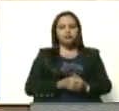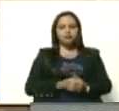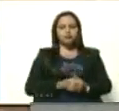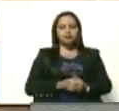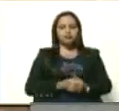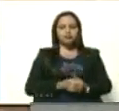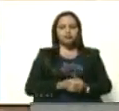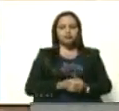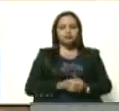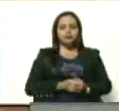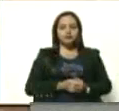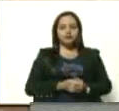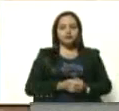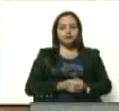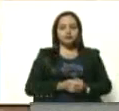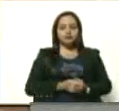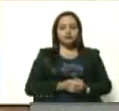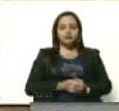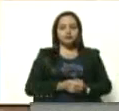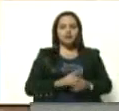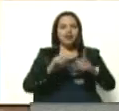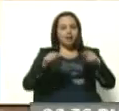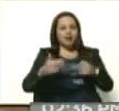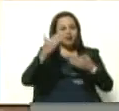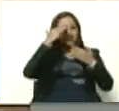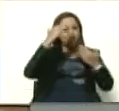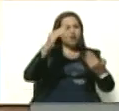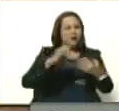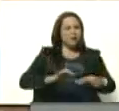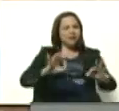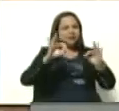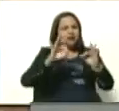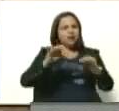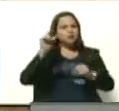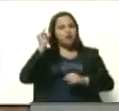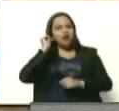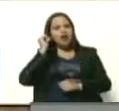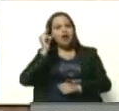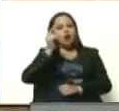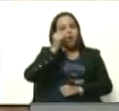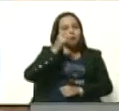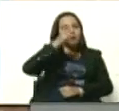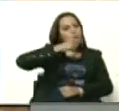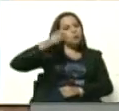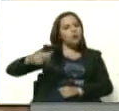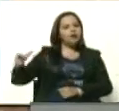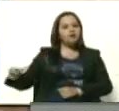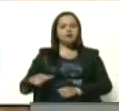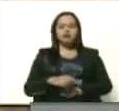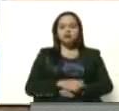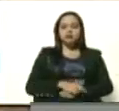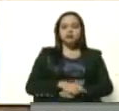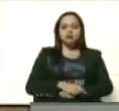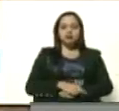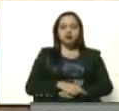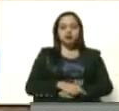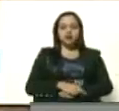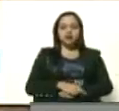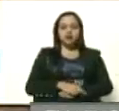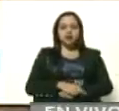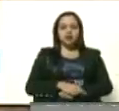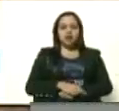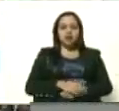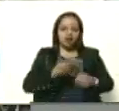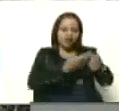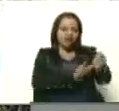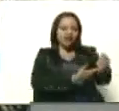Muy principalmente, pueblo, mujeres, hombres, que por sus venas corre